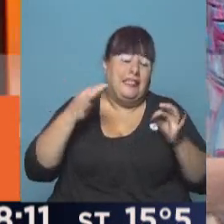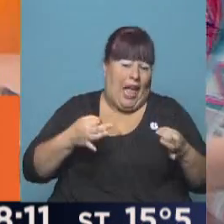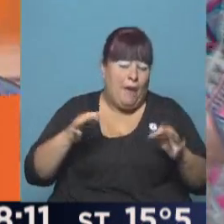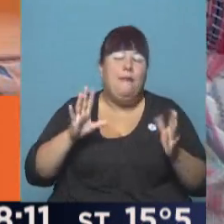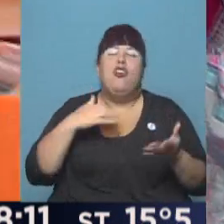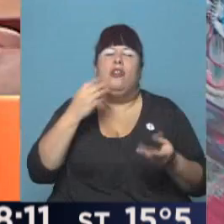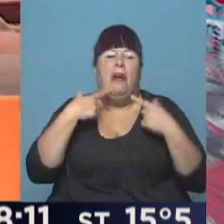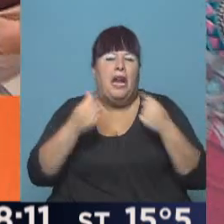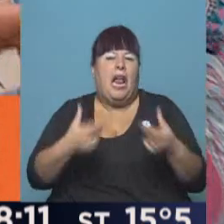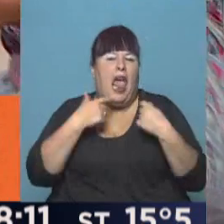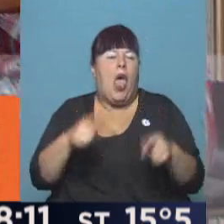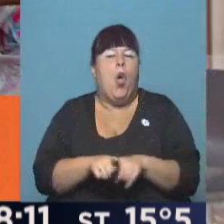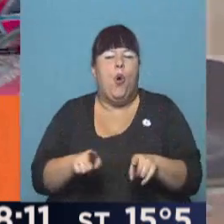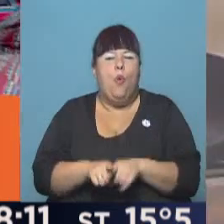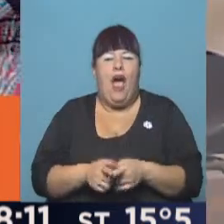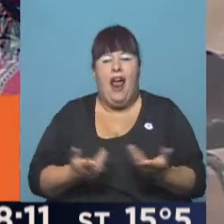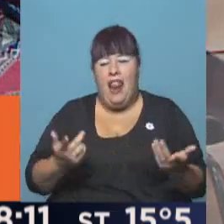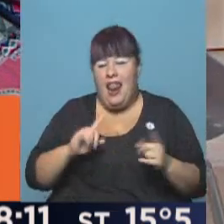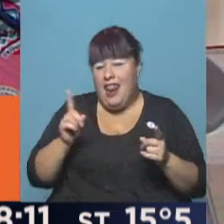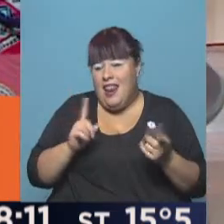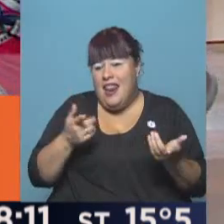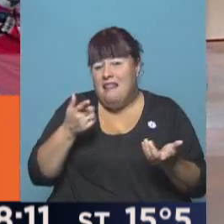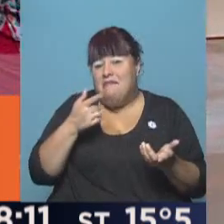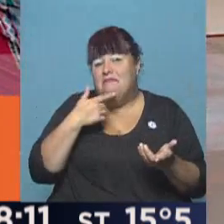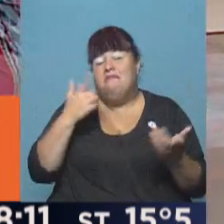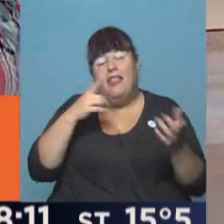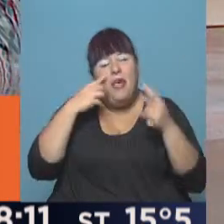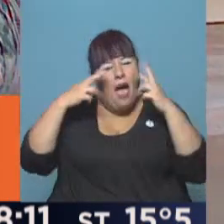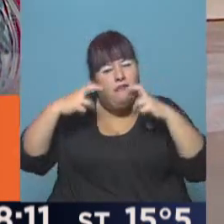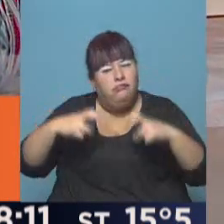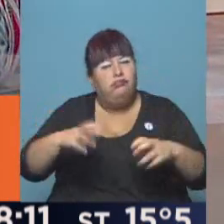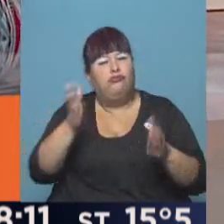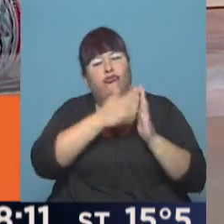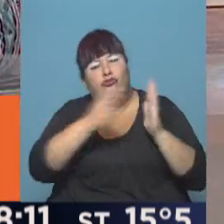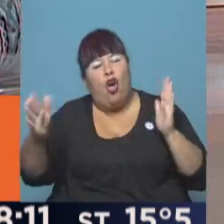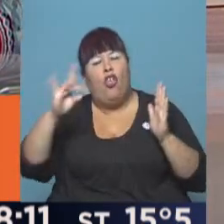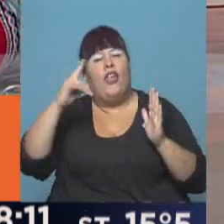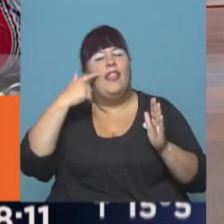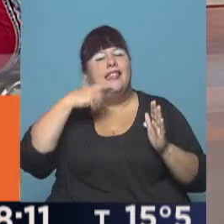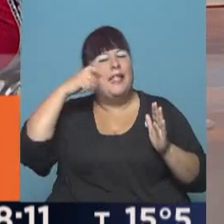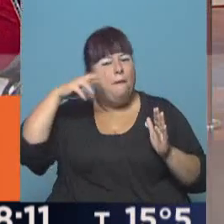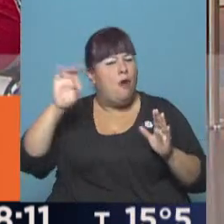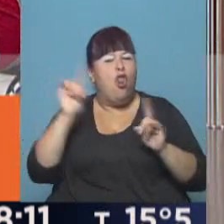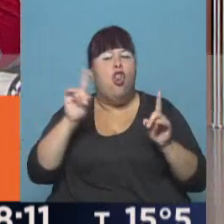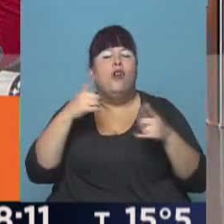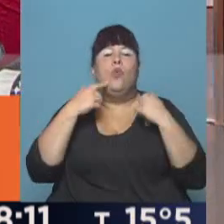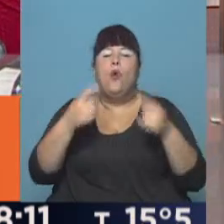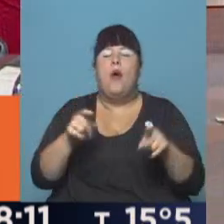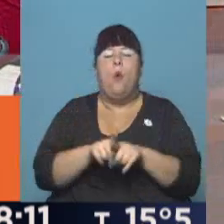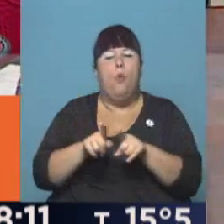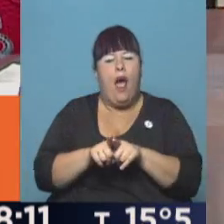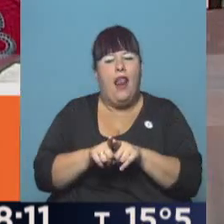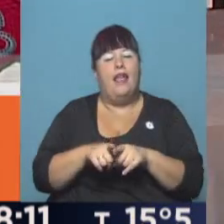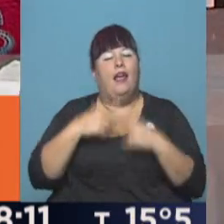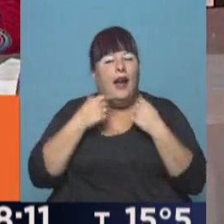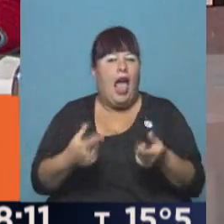esta queja casi, que no es dicepoliana tampoco, porque hay que revisar toda la obra de Discépolo, no. Es una queja